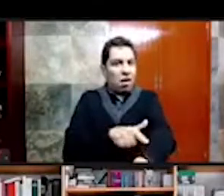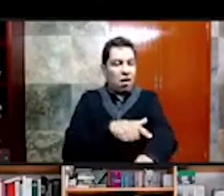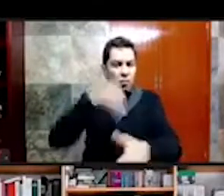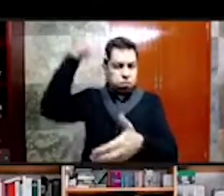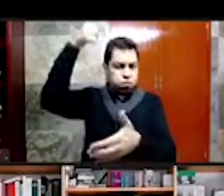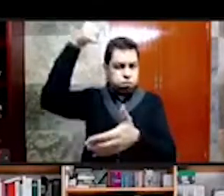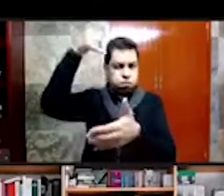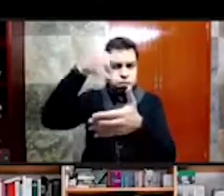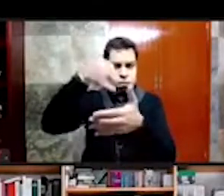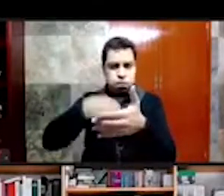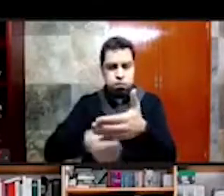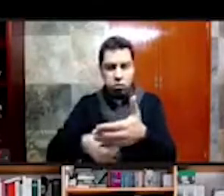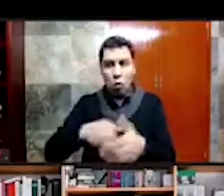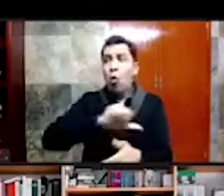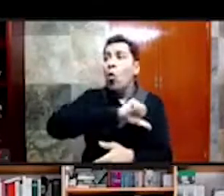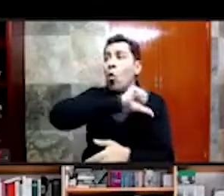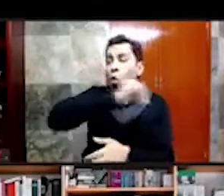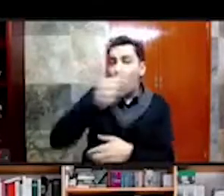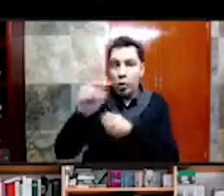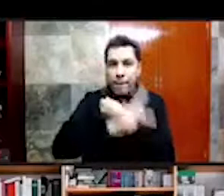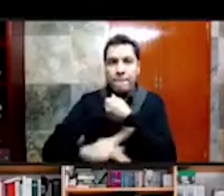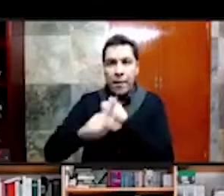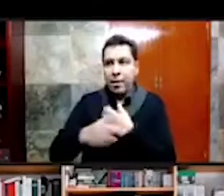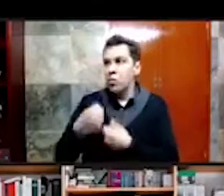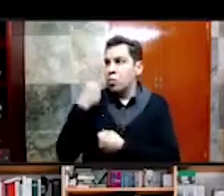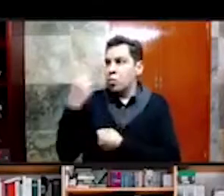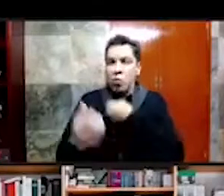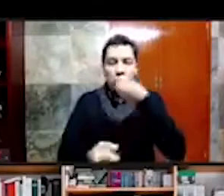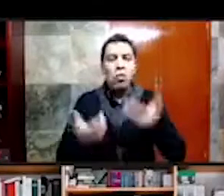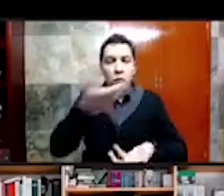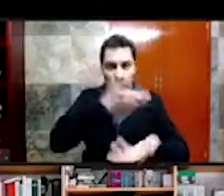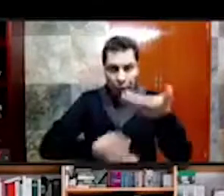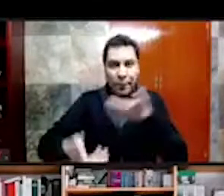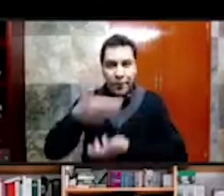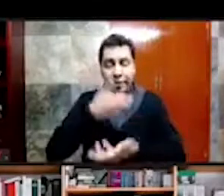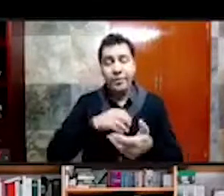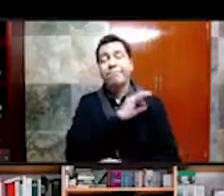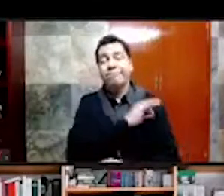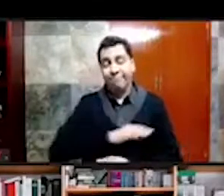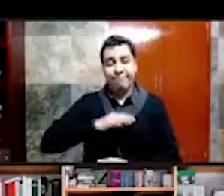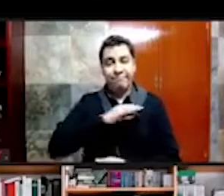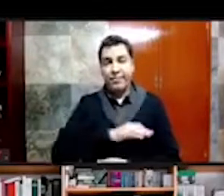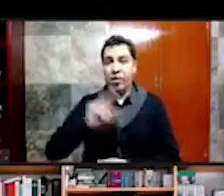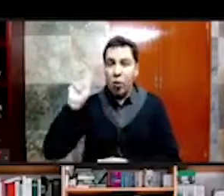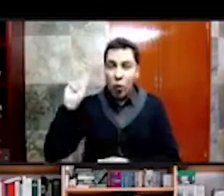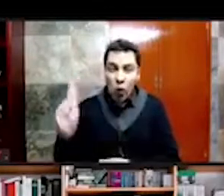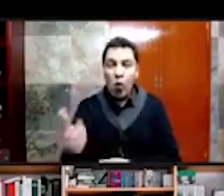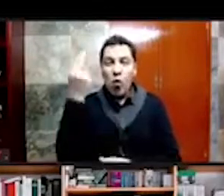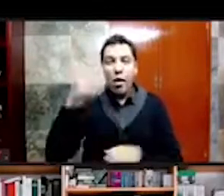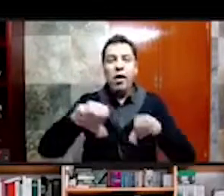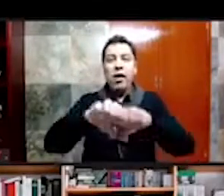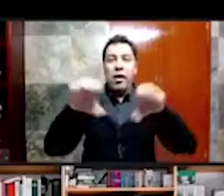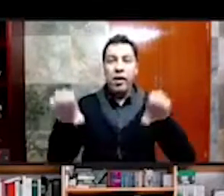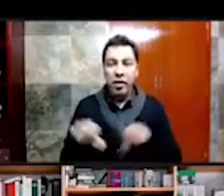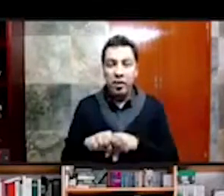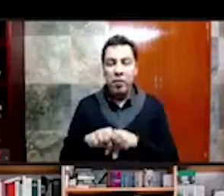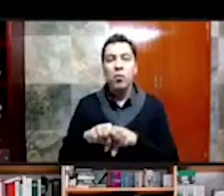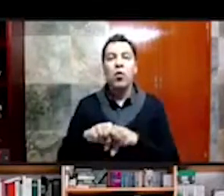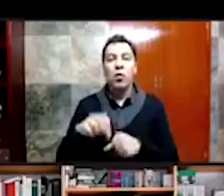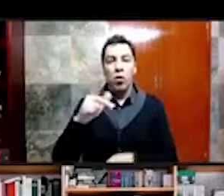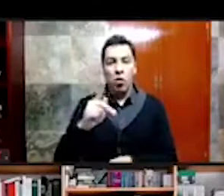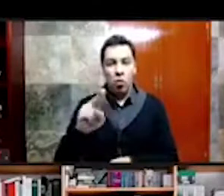nuestro país, sino está llegando a muchos otros países. Yo enhorabuena nuevamente a todo el equipo. Abraham,